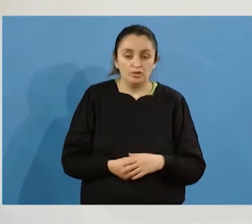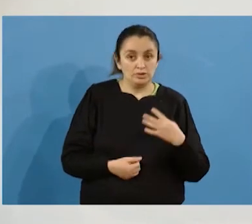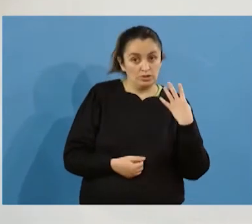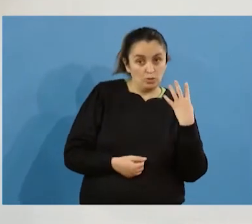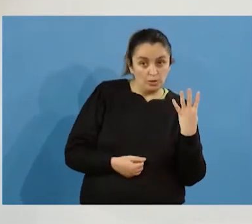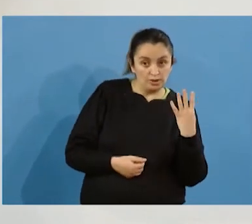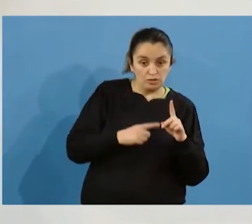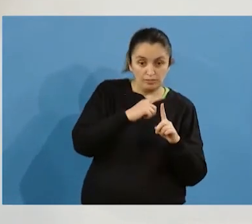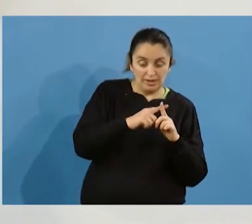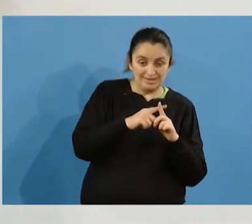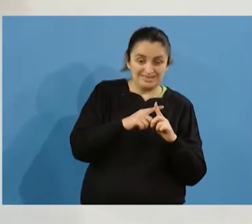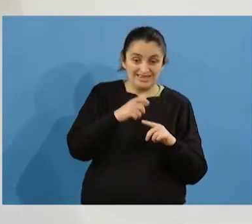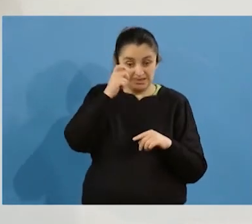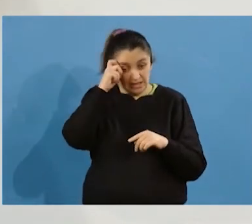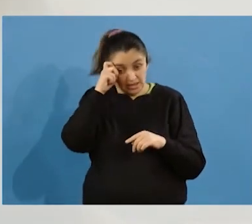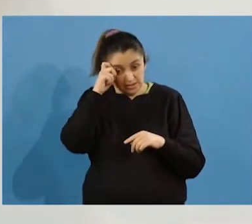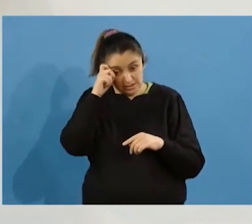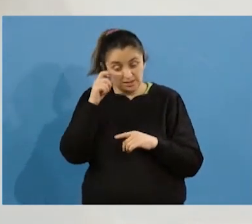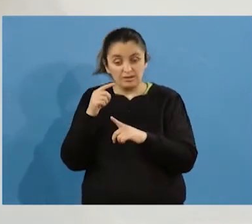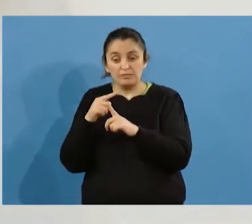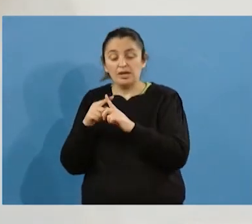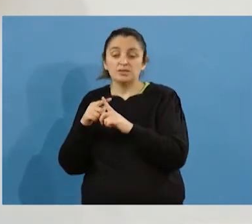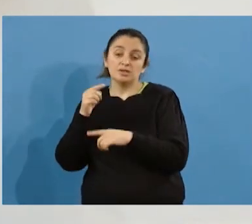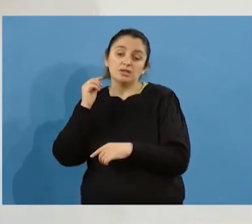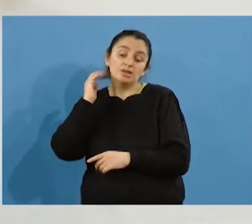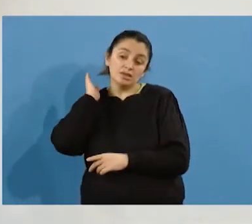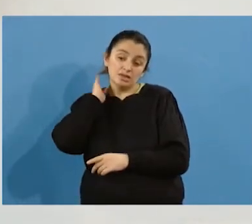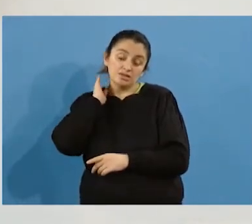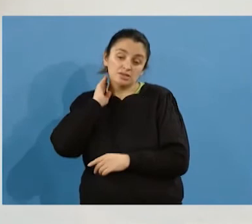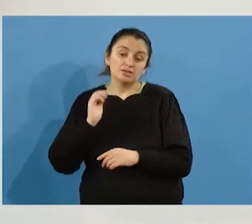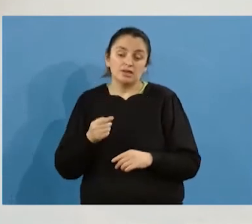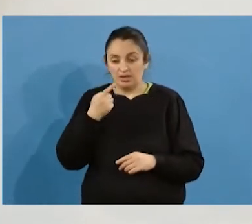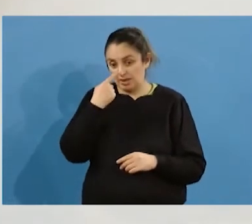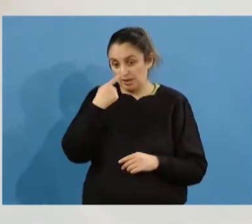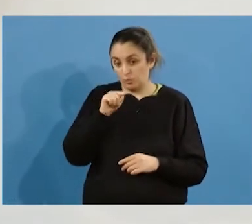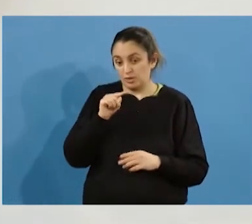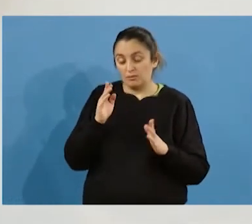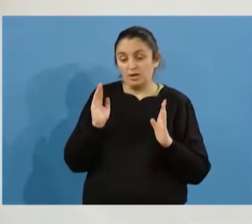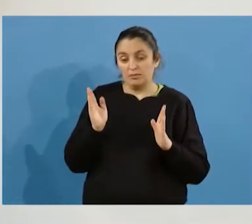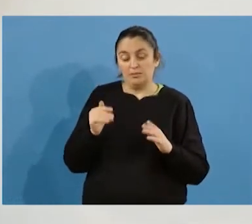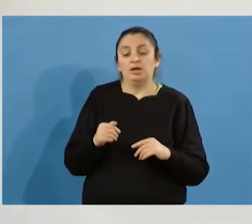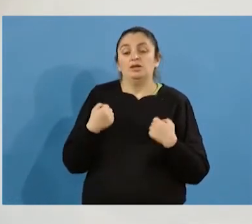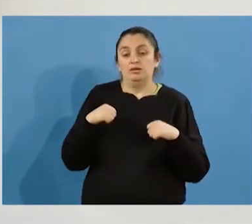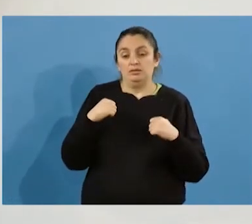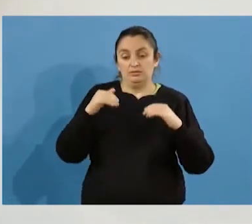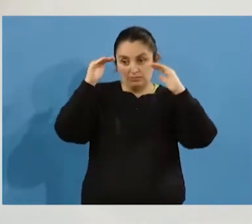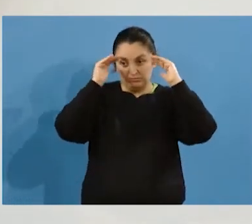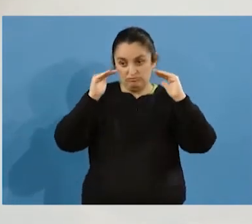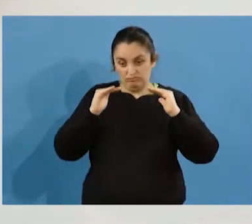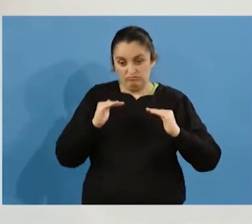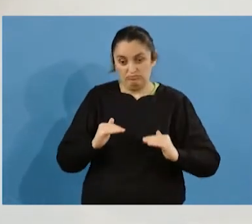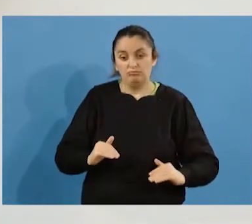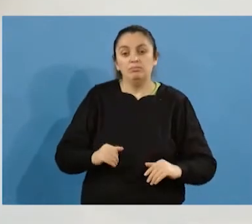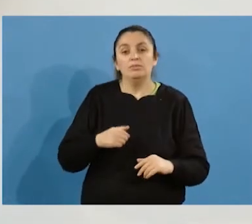más 10 más 16 y en la última parte del ejercicio yo ya